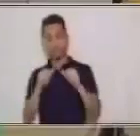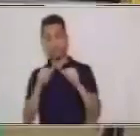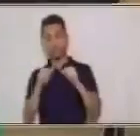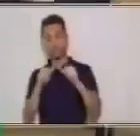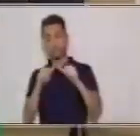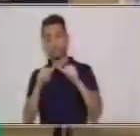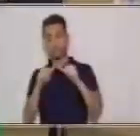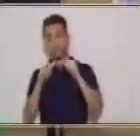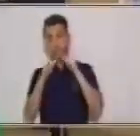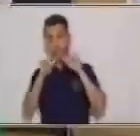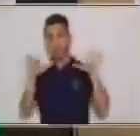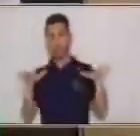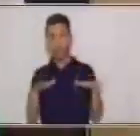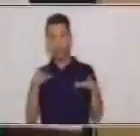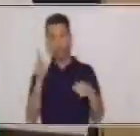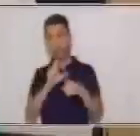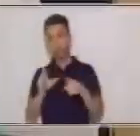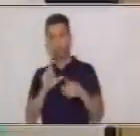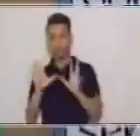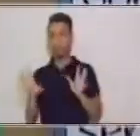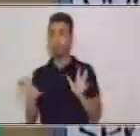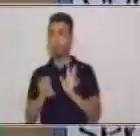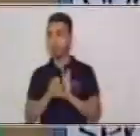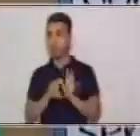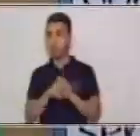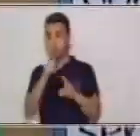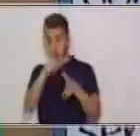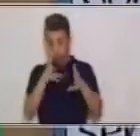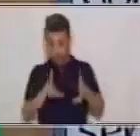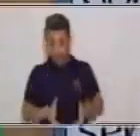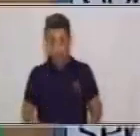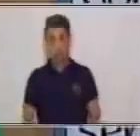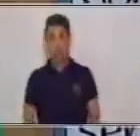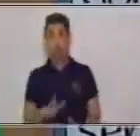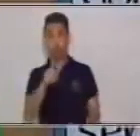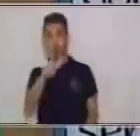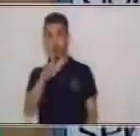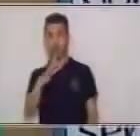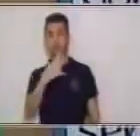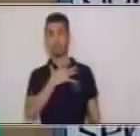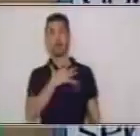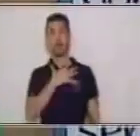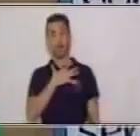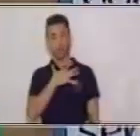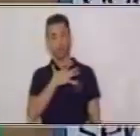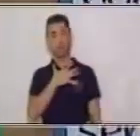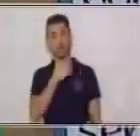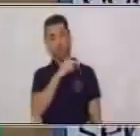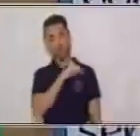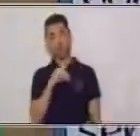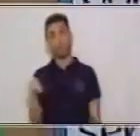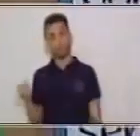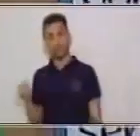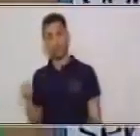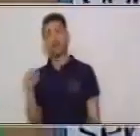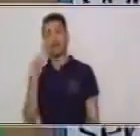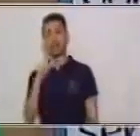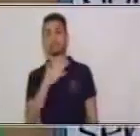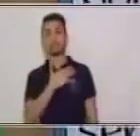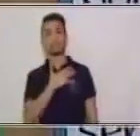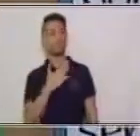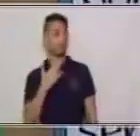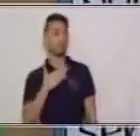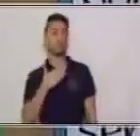lugares, etc. Por ejemplo, cuando naciste te asignaron un nombre, a ti te dieron un nombre, ese nombre te